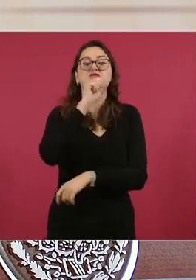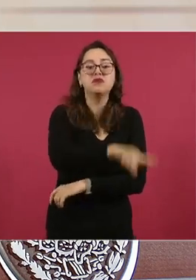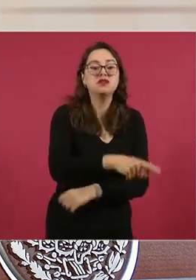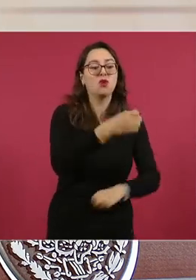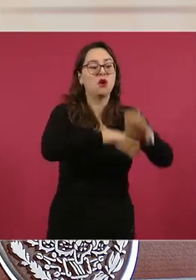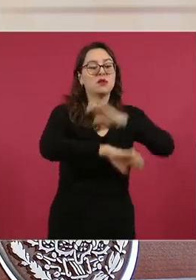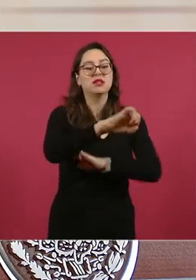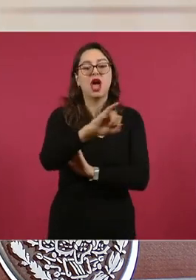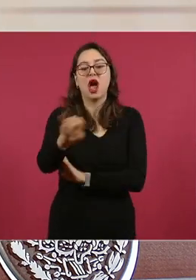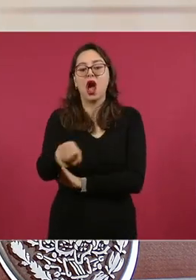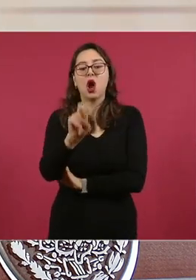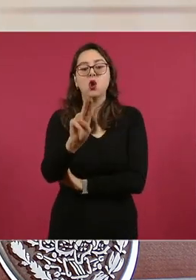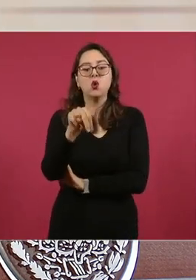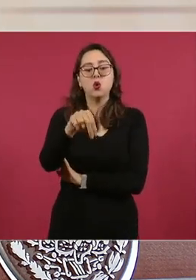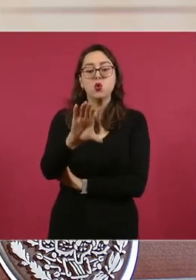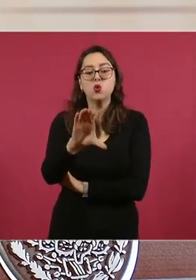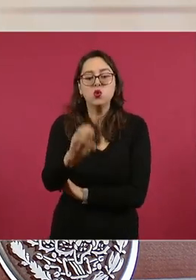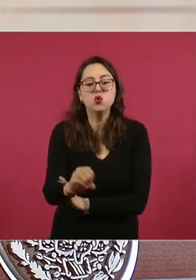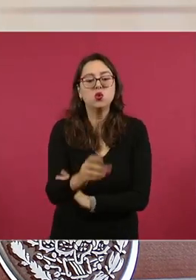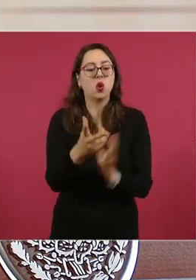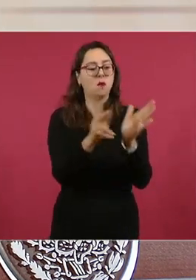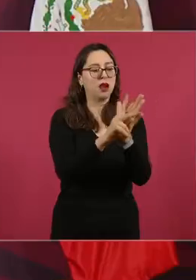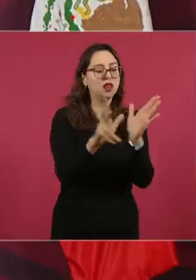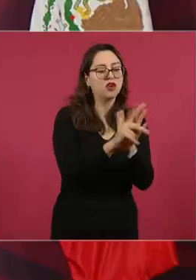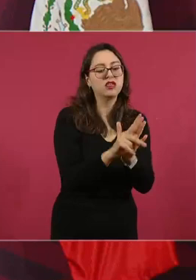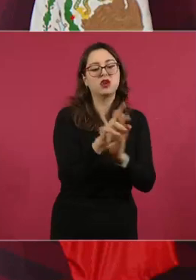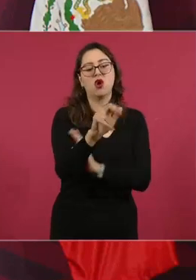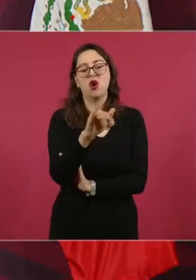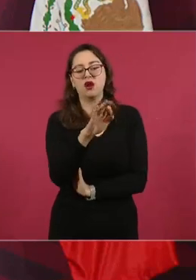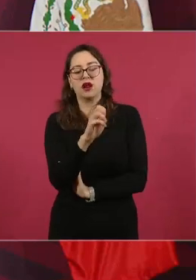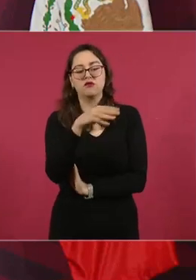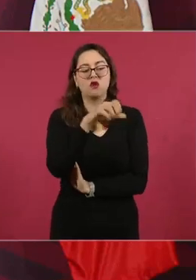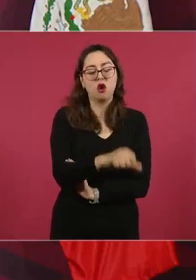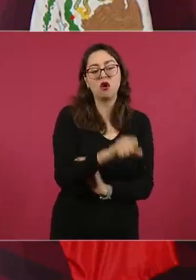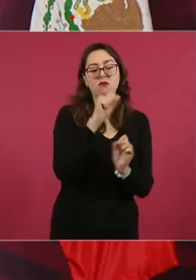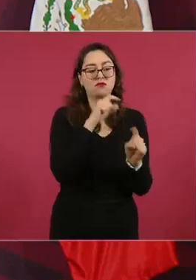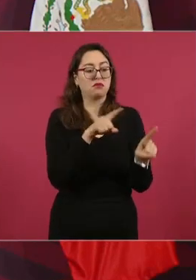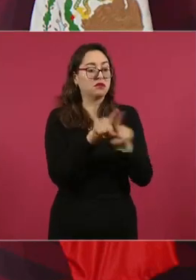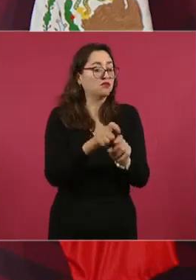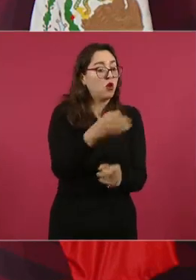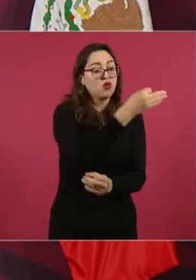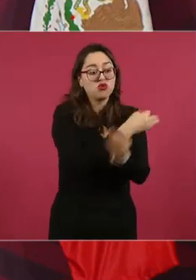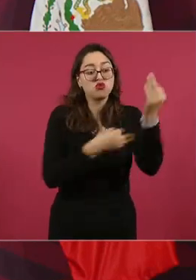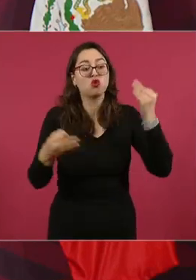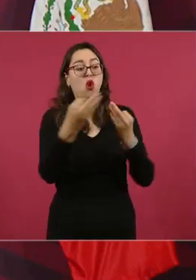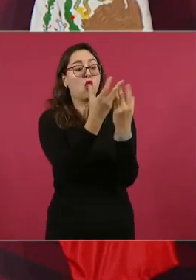con todo su equipo de Reforma, Carmen Aristegui, todos.